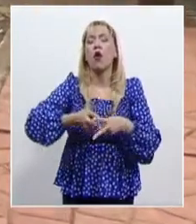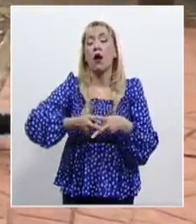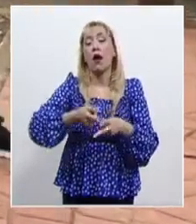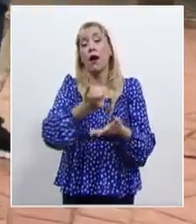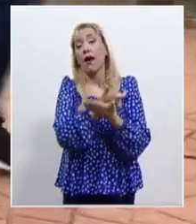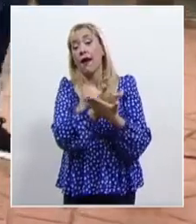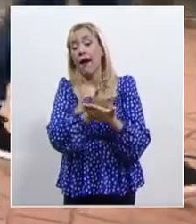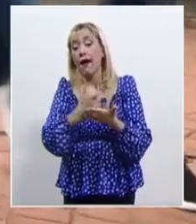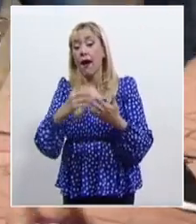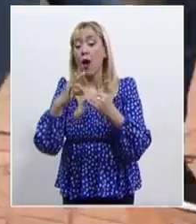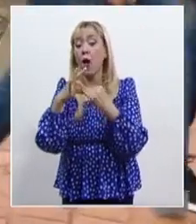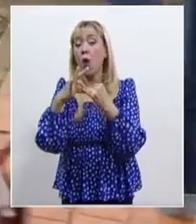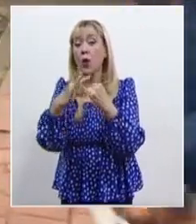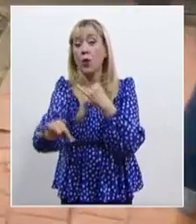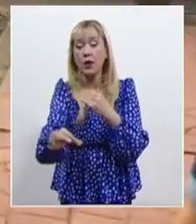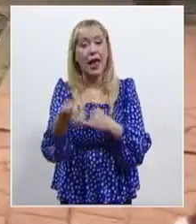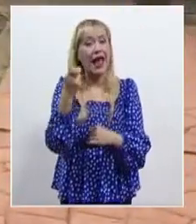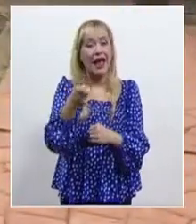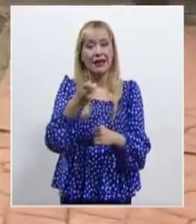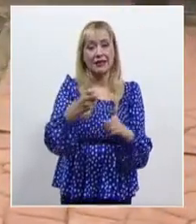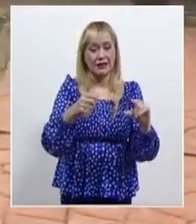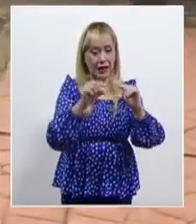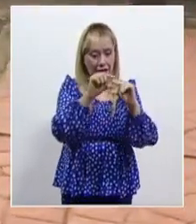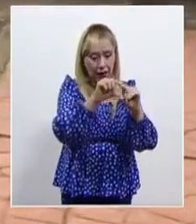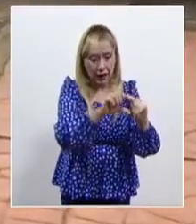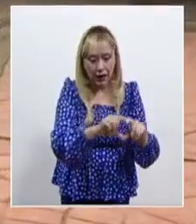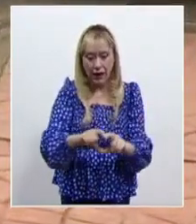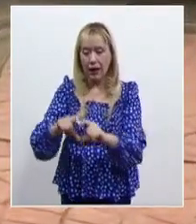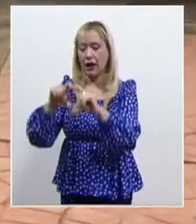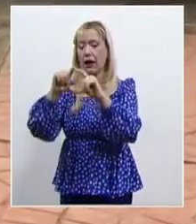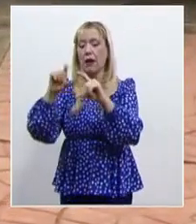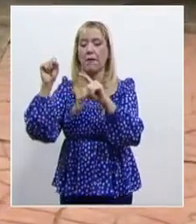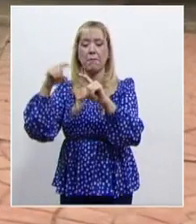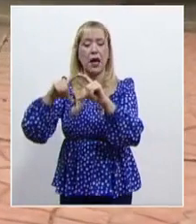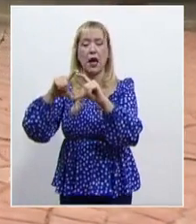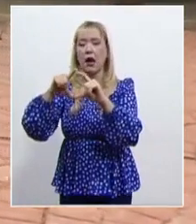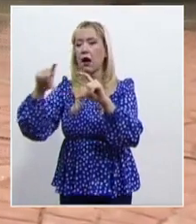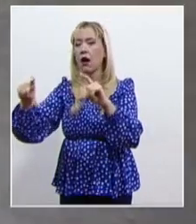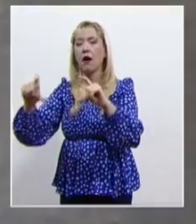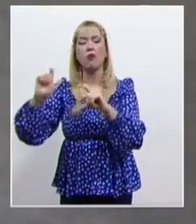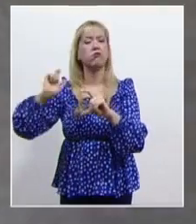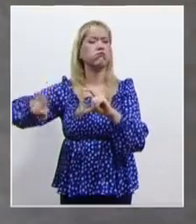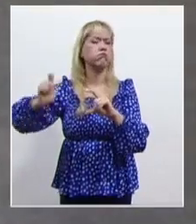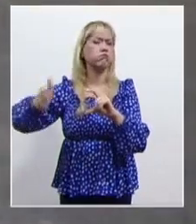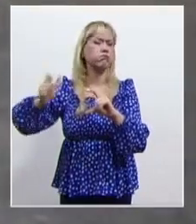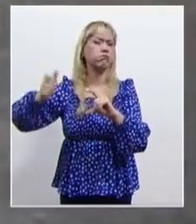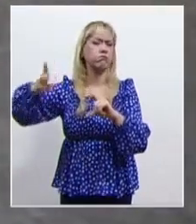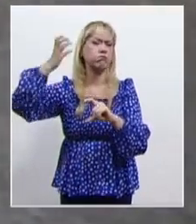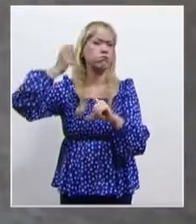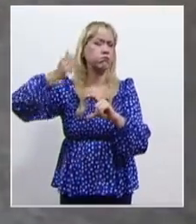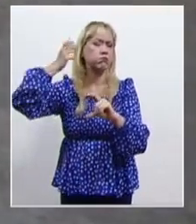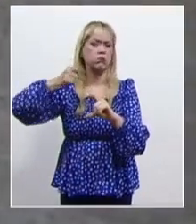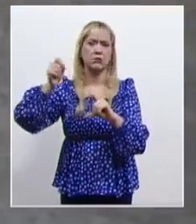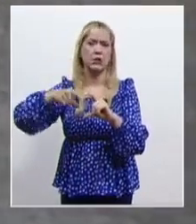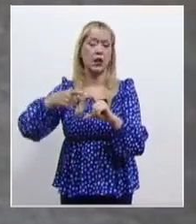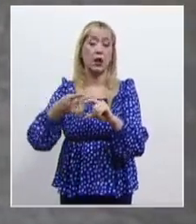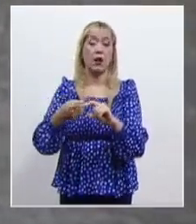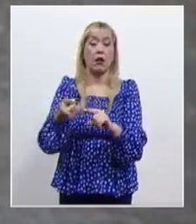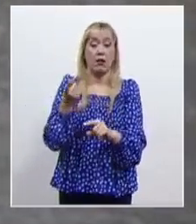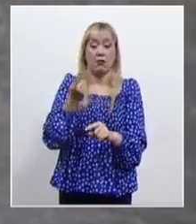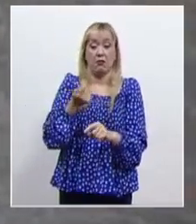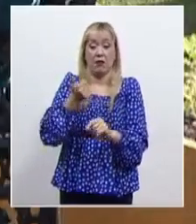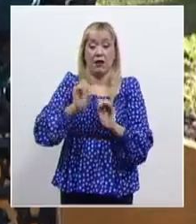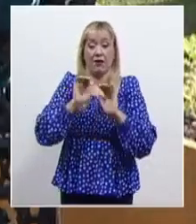en el último año que cotizó. La regla aplica indistintamente tanto para aquellos casos en los que proceda usar como referencia el